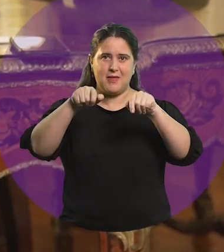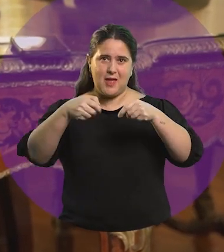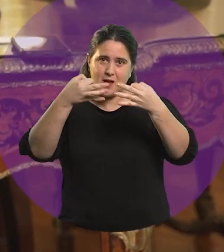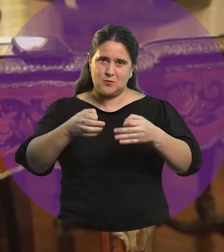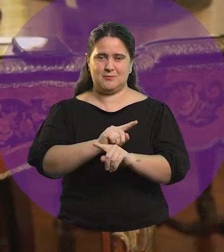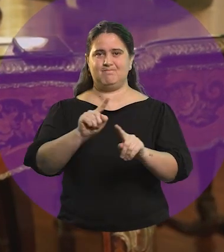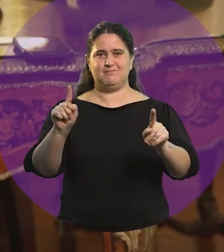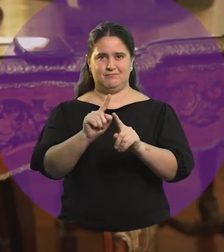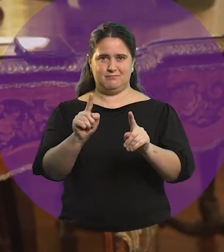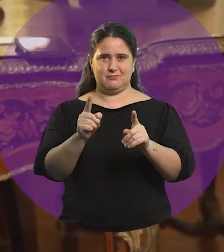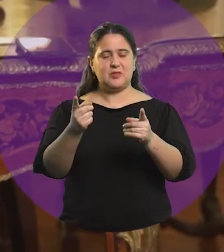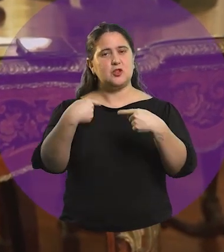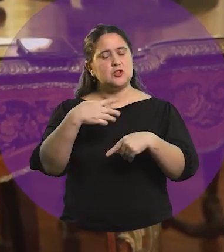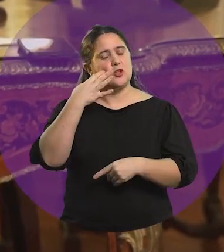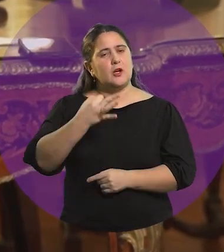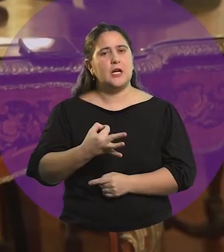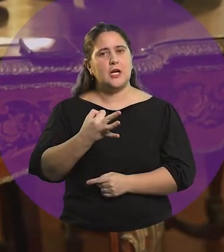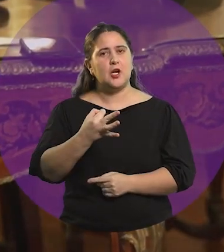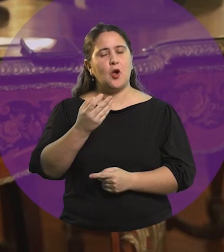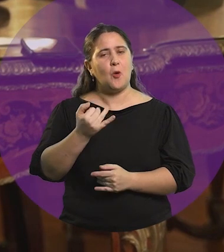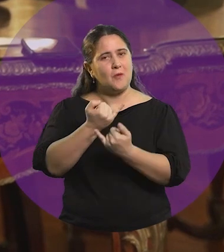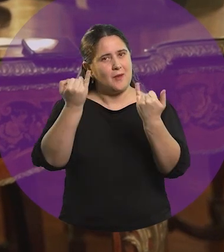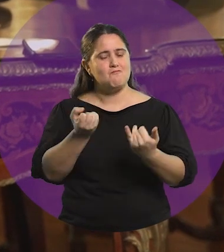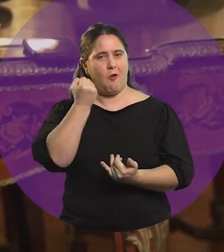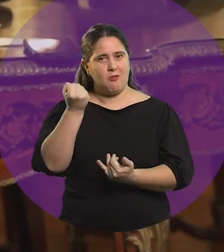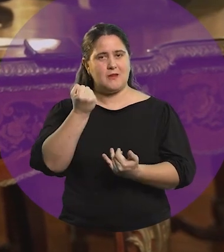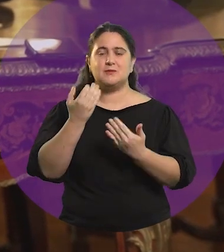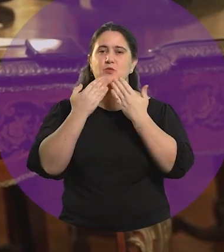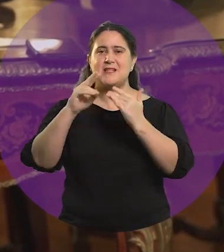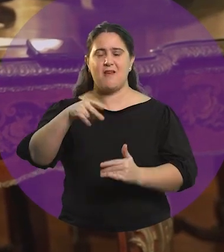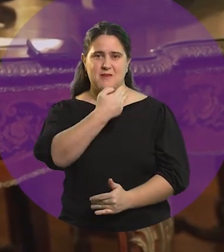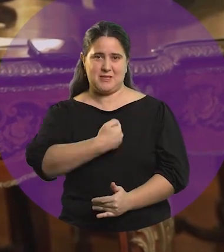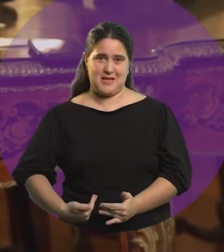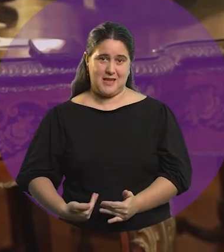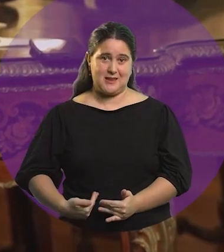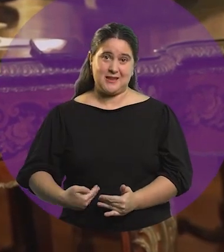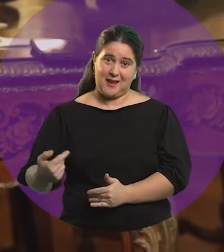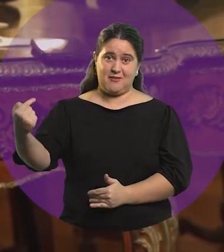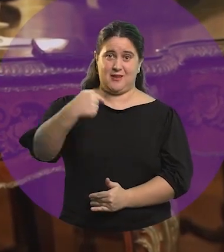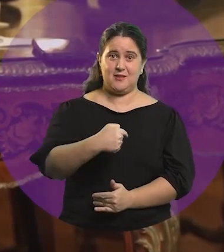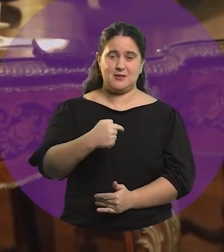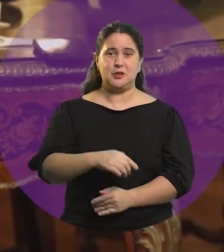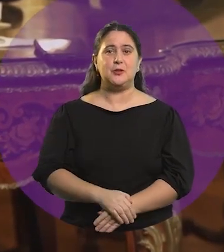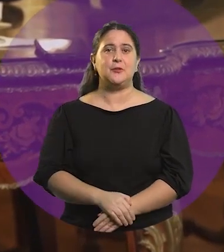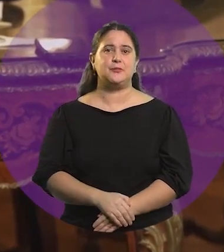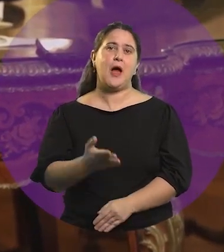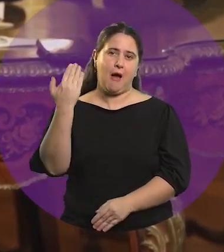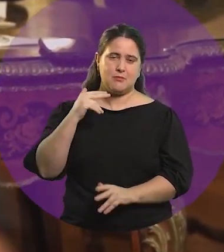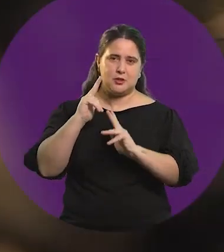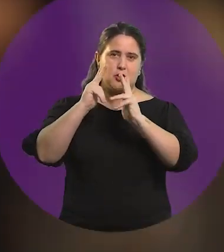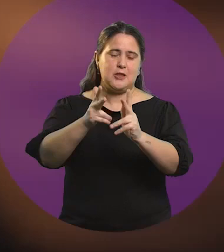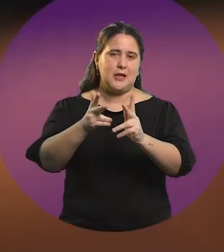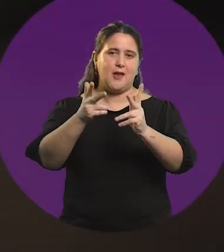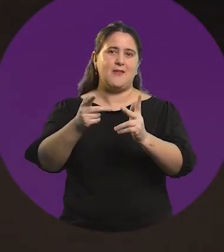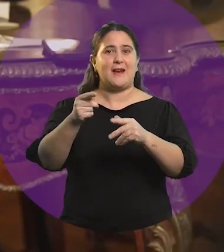hablar de esto. Entonces, me parece que es un día buenísimo. Agradecemos a la vicepresidenta que nos acompañe, que como